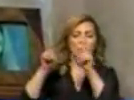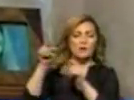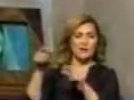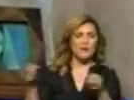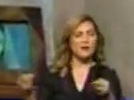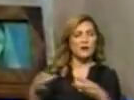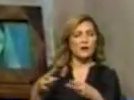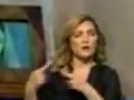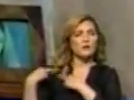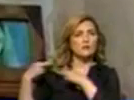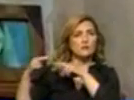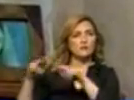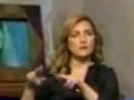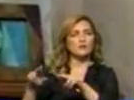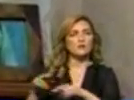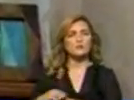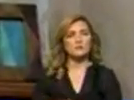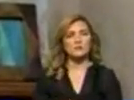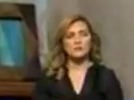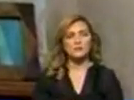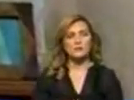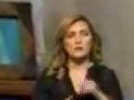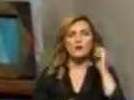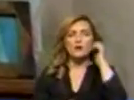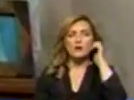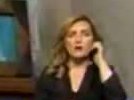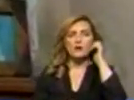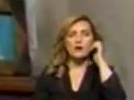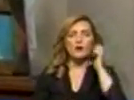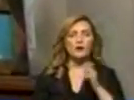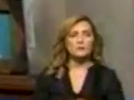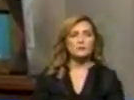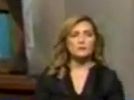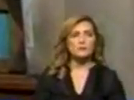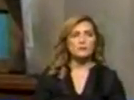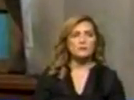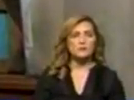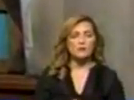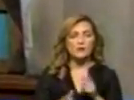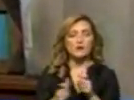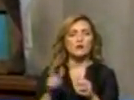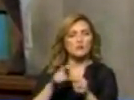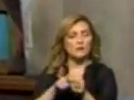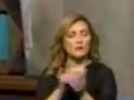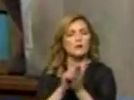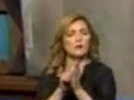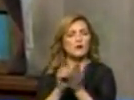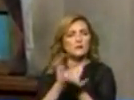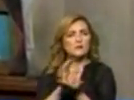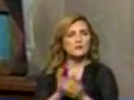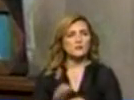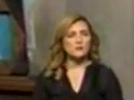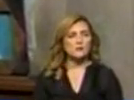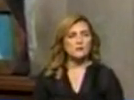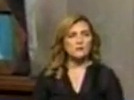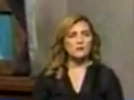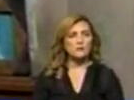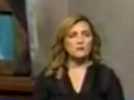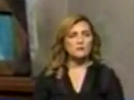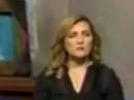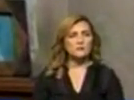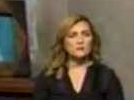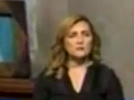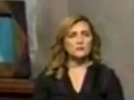responsabilidad de los seguros de desgravamen de los afiliados deudores hipotecarios del IES, y eso por supuesto una transgresión